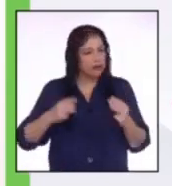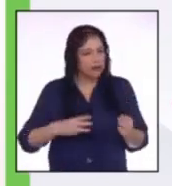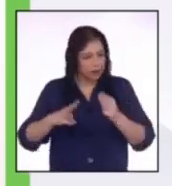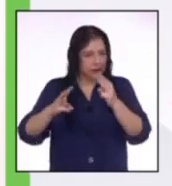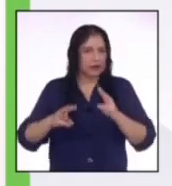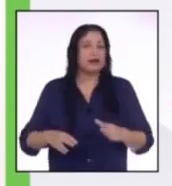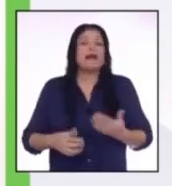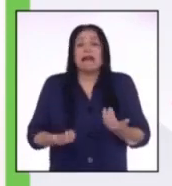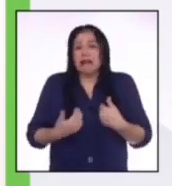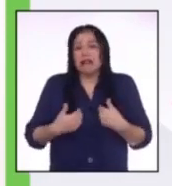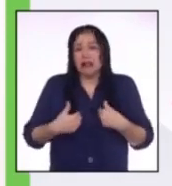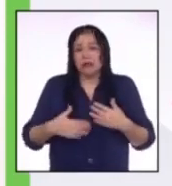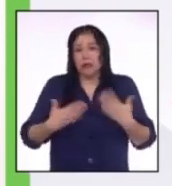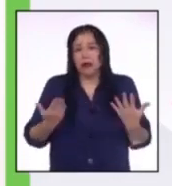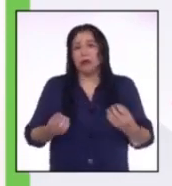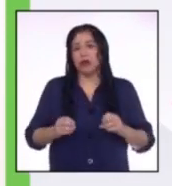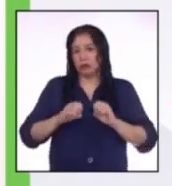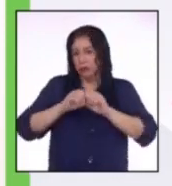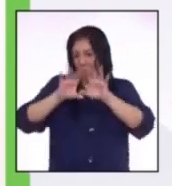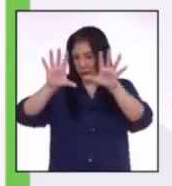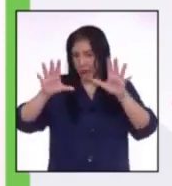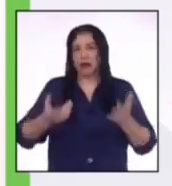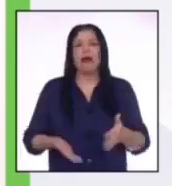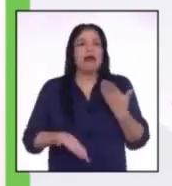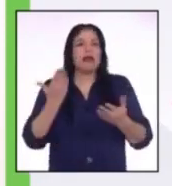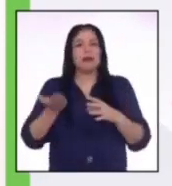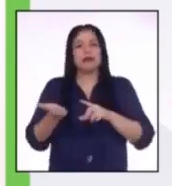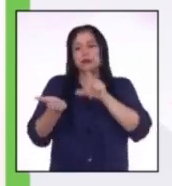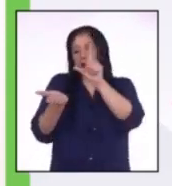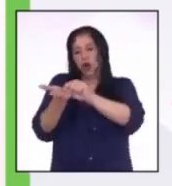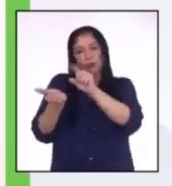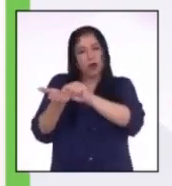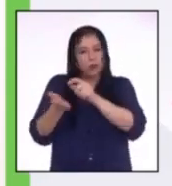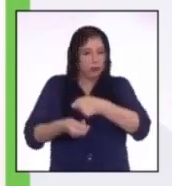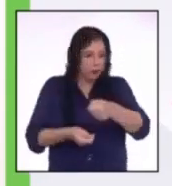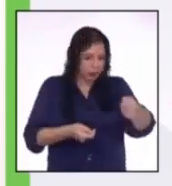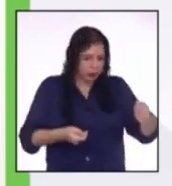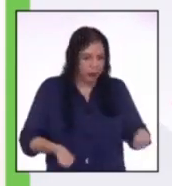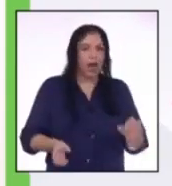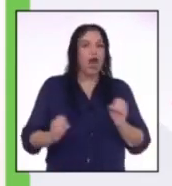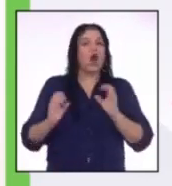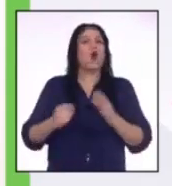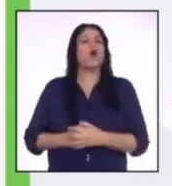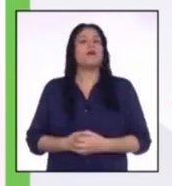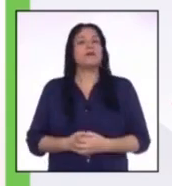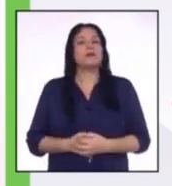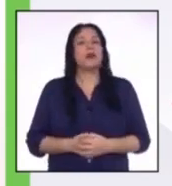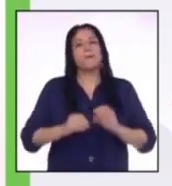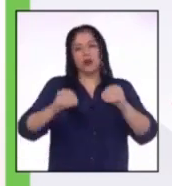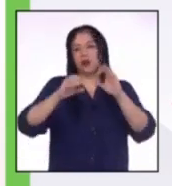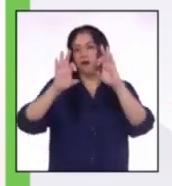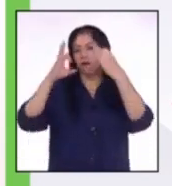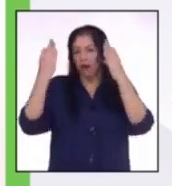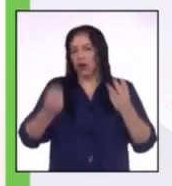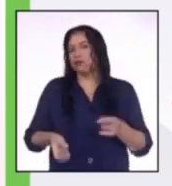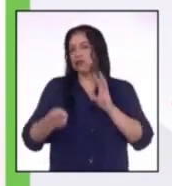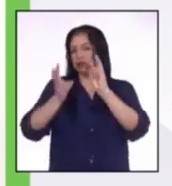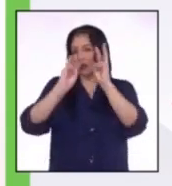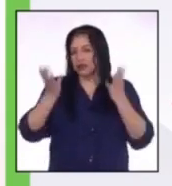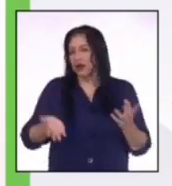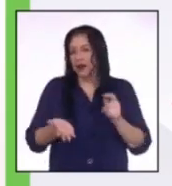cuales disponemos podemos entregar copias a nuestros amigos podemos divulgarlo en redes sociales